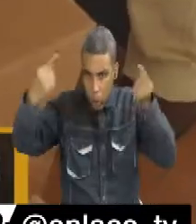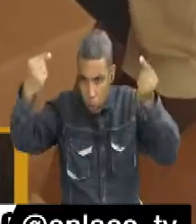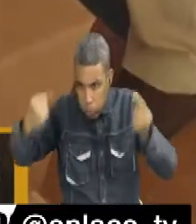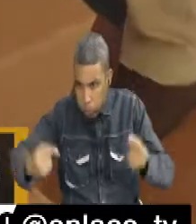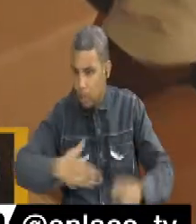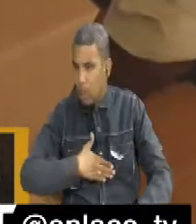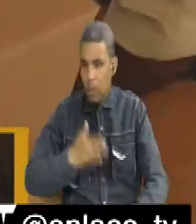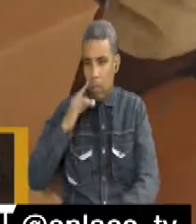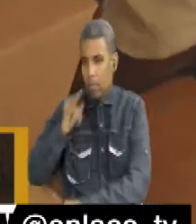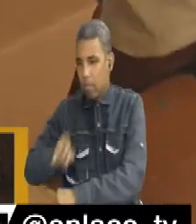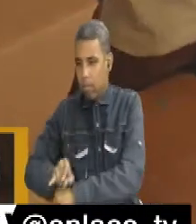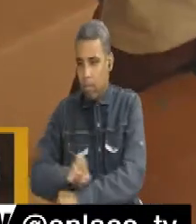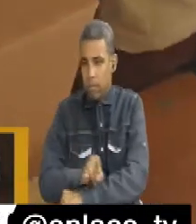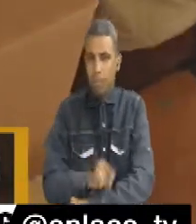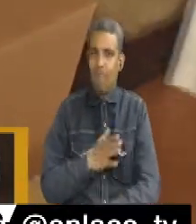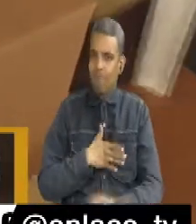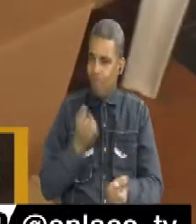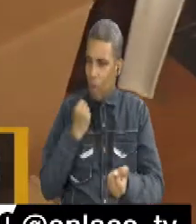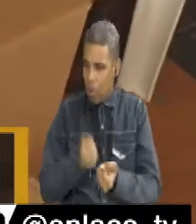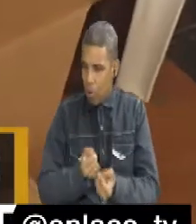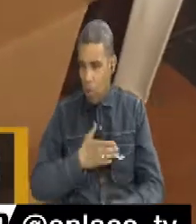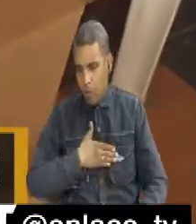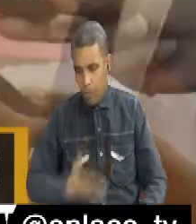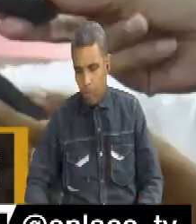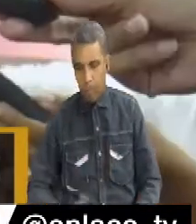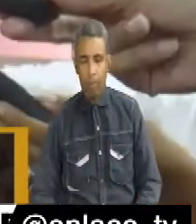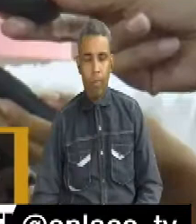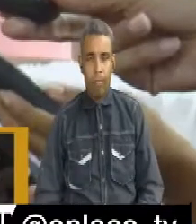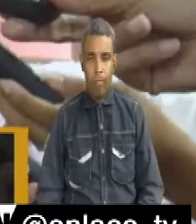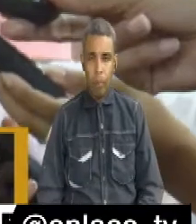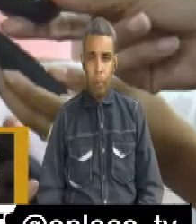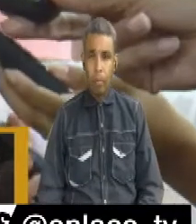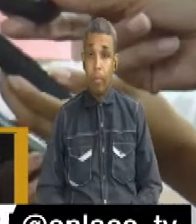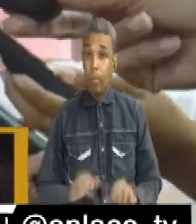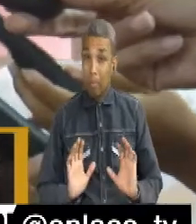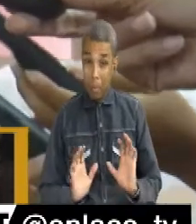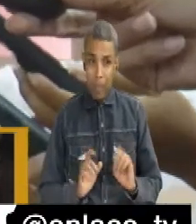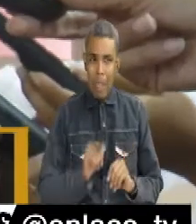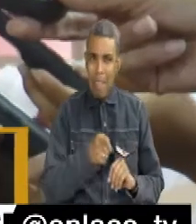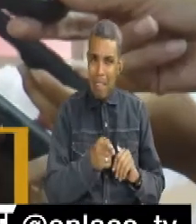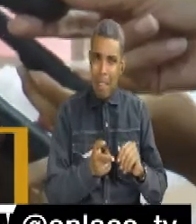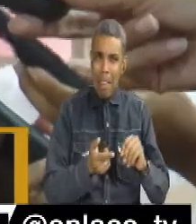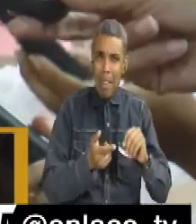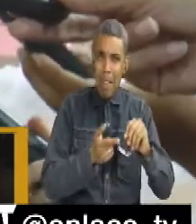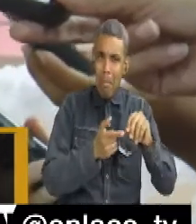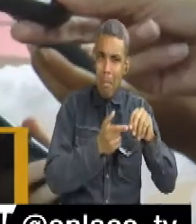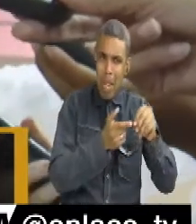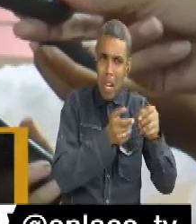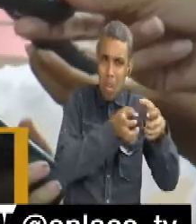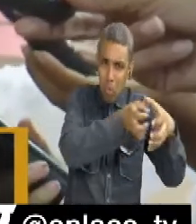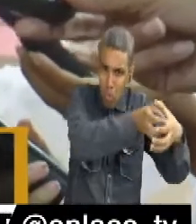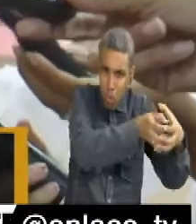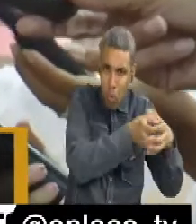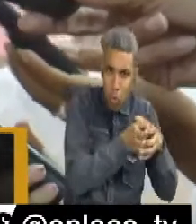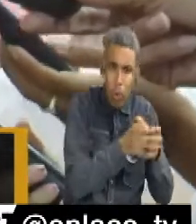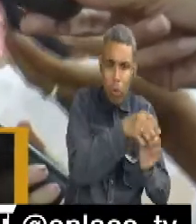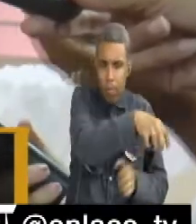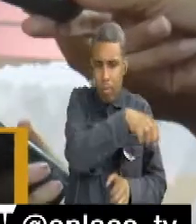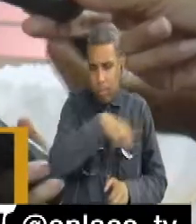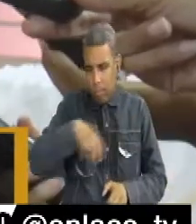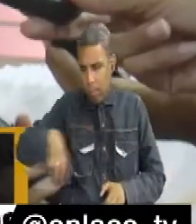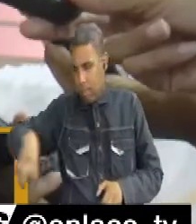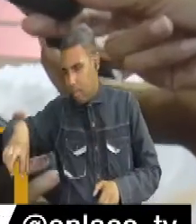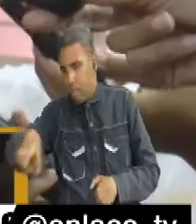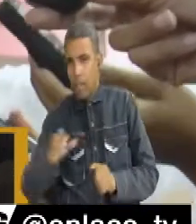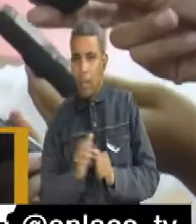la contienda electoral para el 2 de julio aquí en Barranca Bermeja. Se han hecho unas mesas de trabajo con el Ejército, la Armada